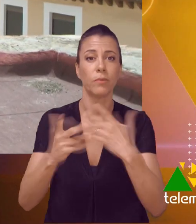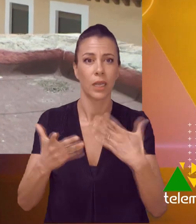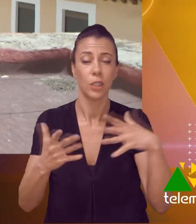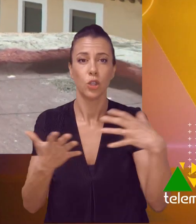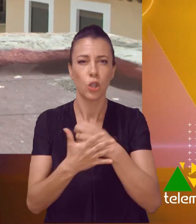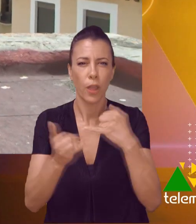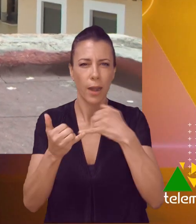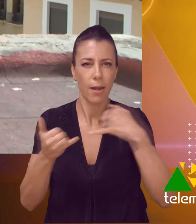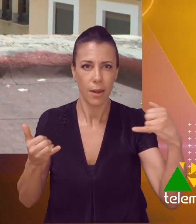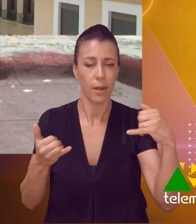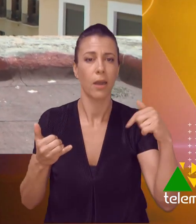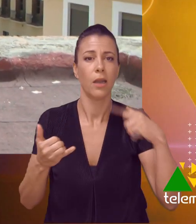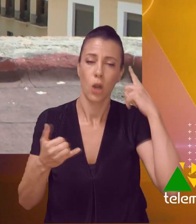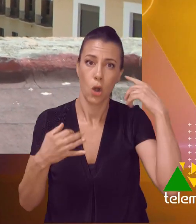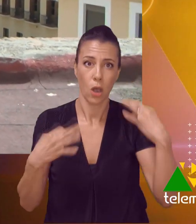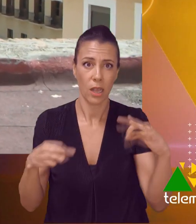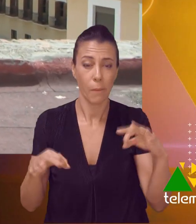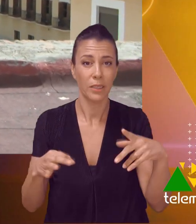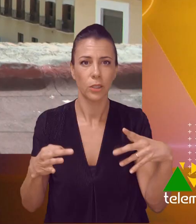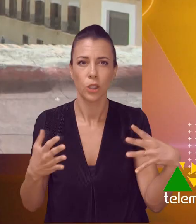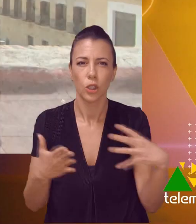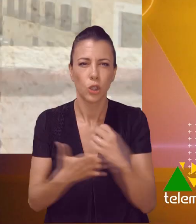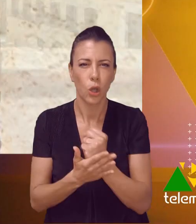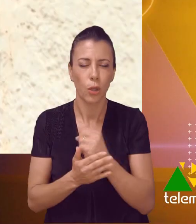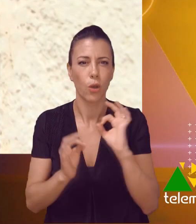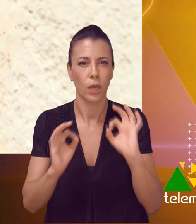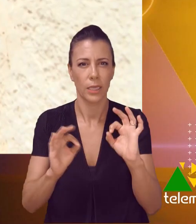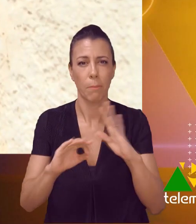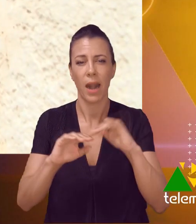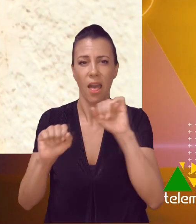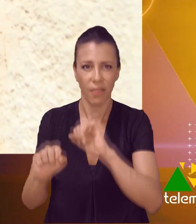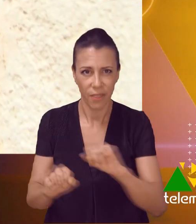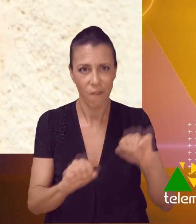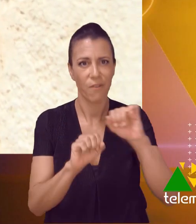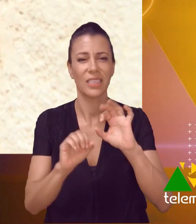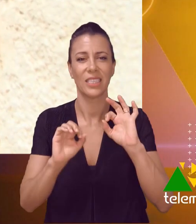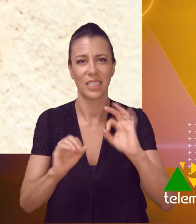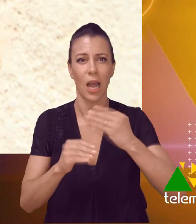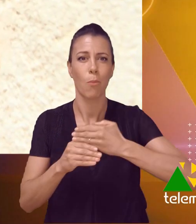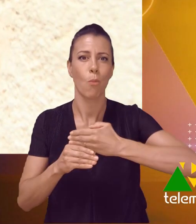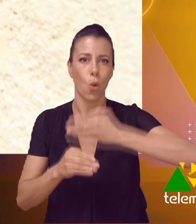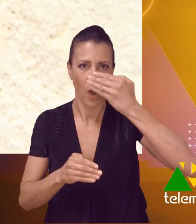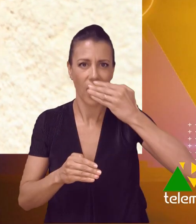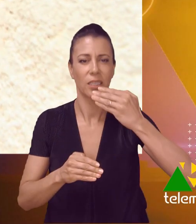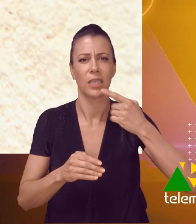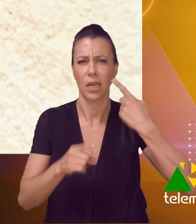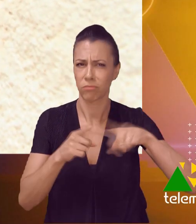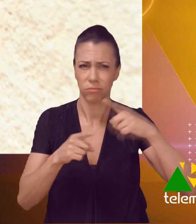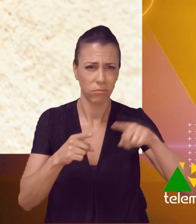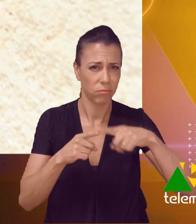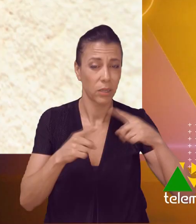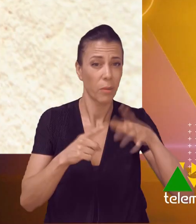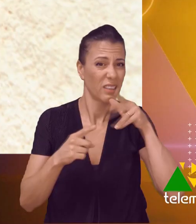línea de contrafuertes, y lógicamente todo este pretil es el pretil de defensa de la muralla, que tendría sus troneras y tal, deben estar